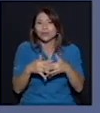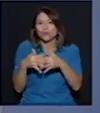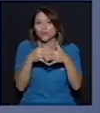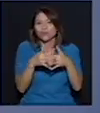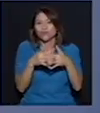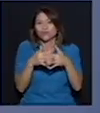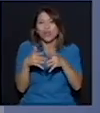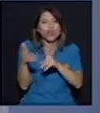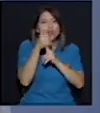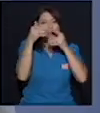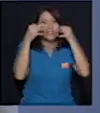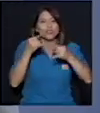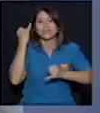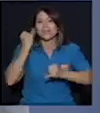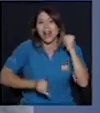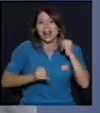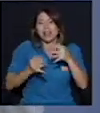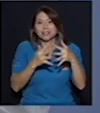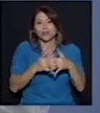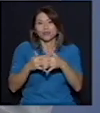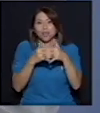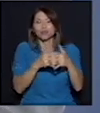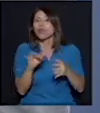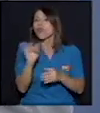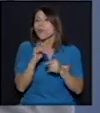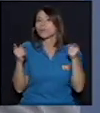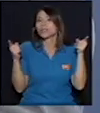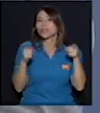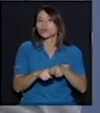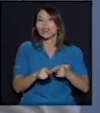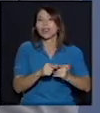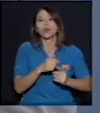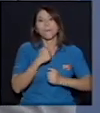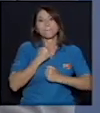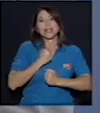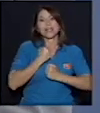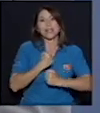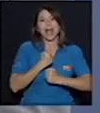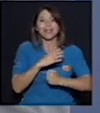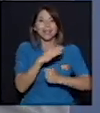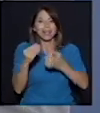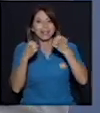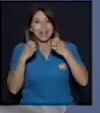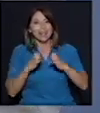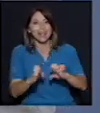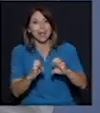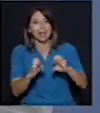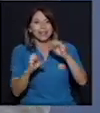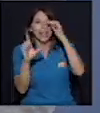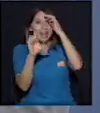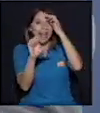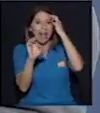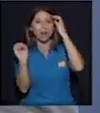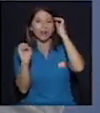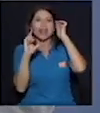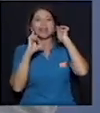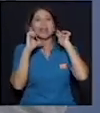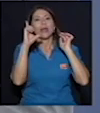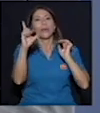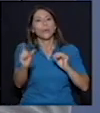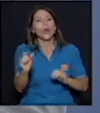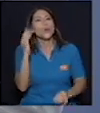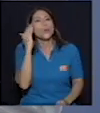Unidos. Lo mismo está sucediendo militar y estratégicamente en el Lejano Oriente. ¿Y por qué? Porque se han